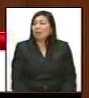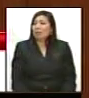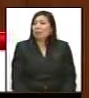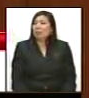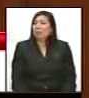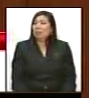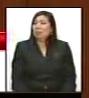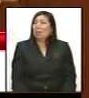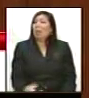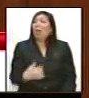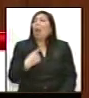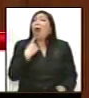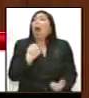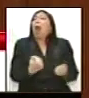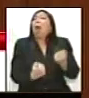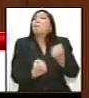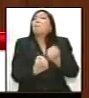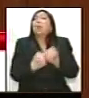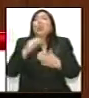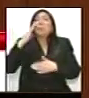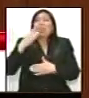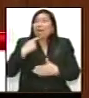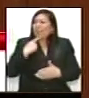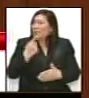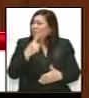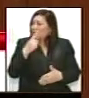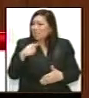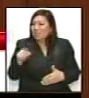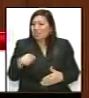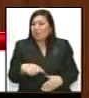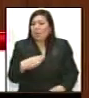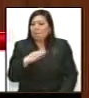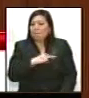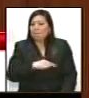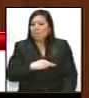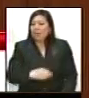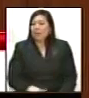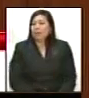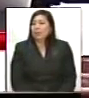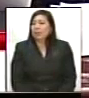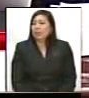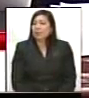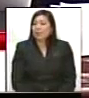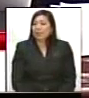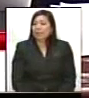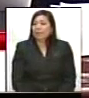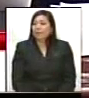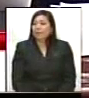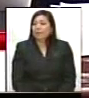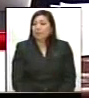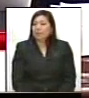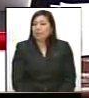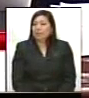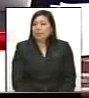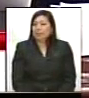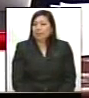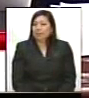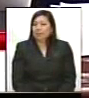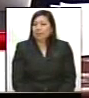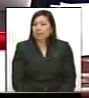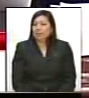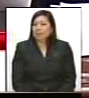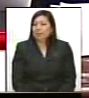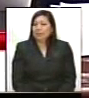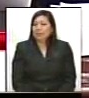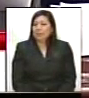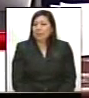de los abanderados de la policía es otro rasgo de moral de presidente congresista beteta